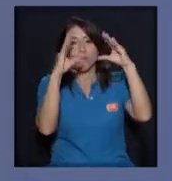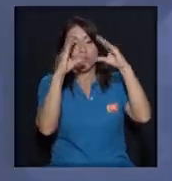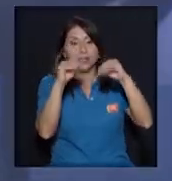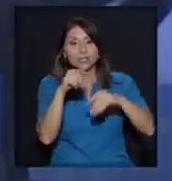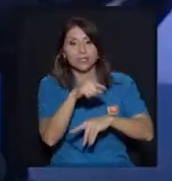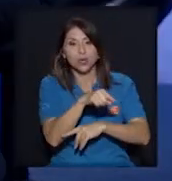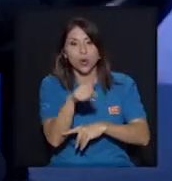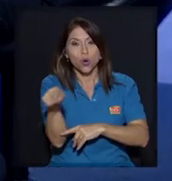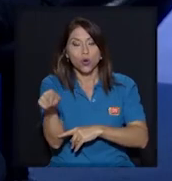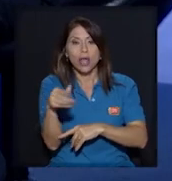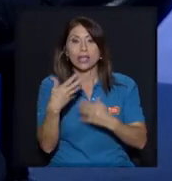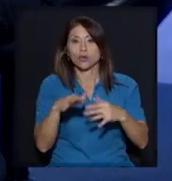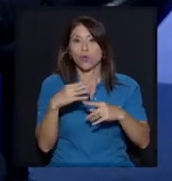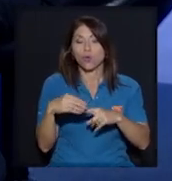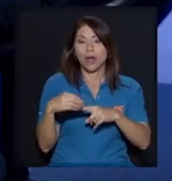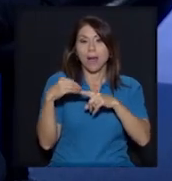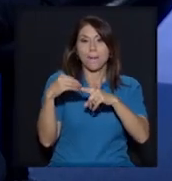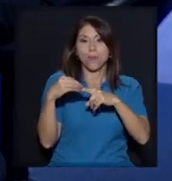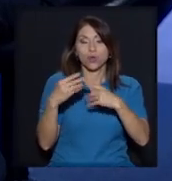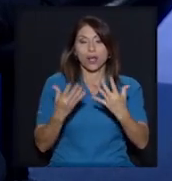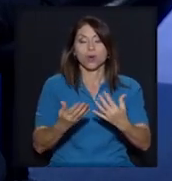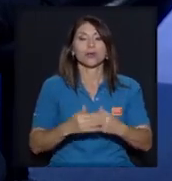vuelto el gran protagonista.